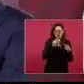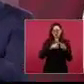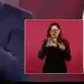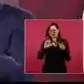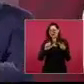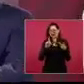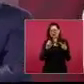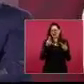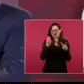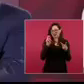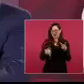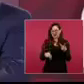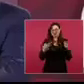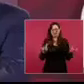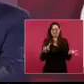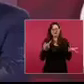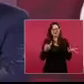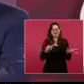no se toca